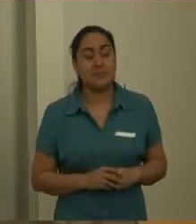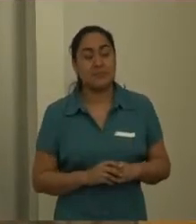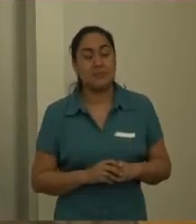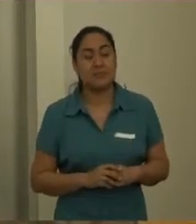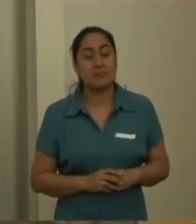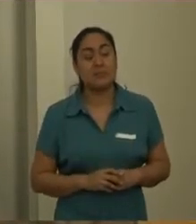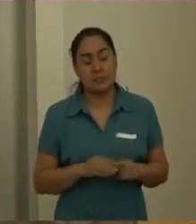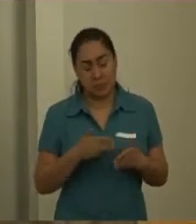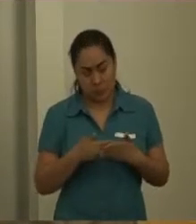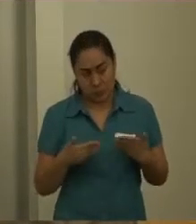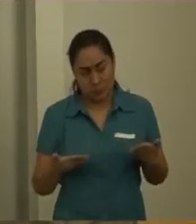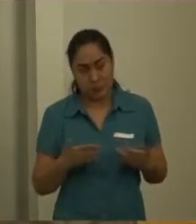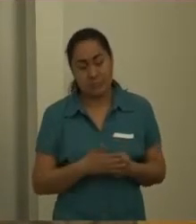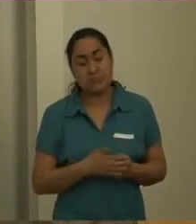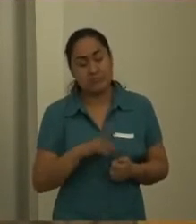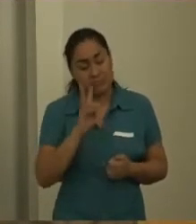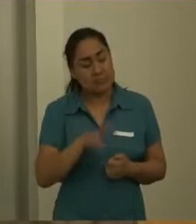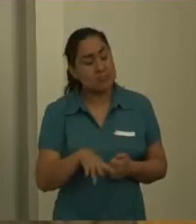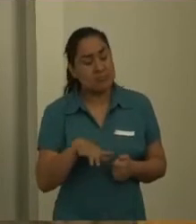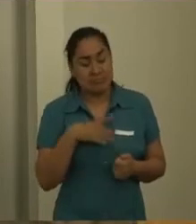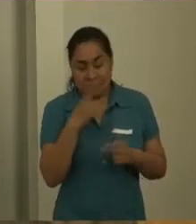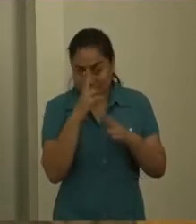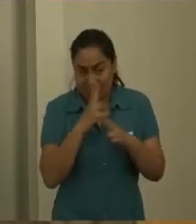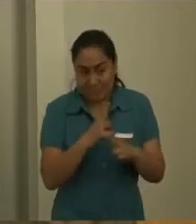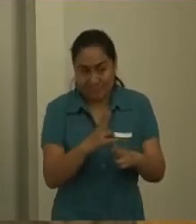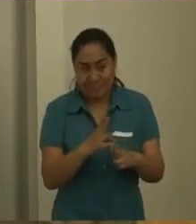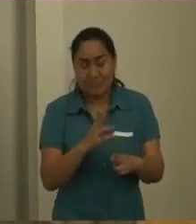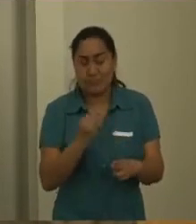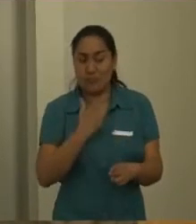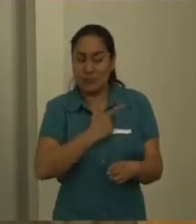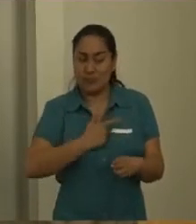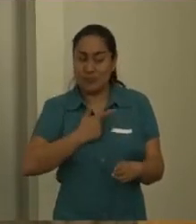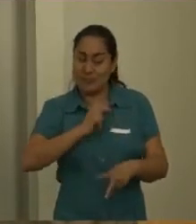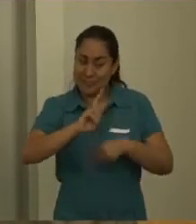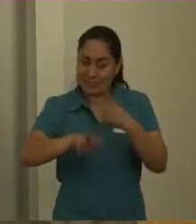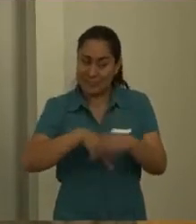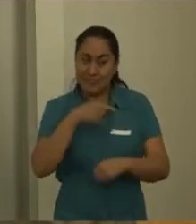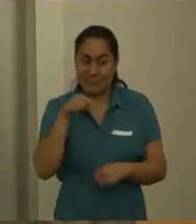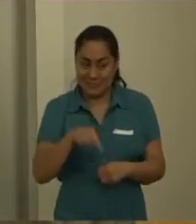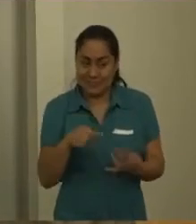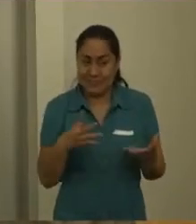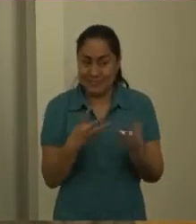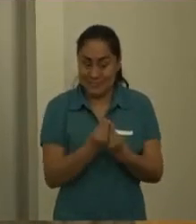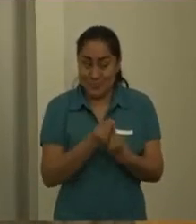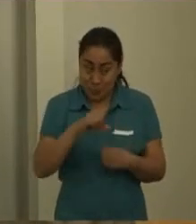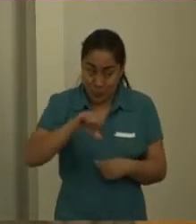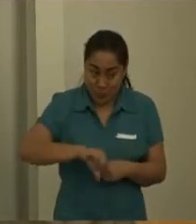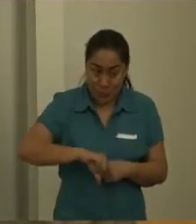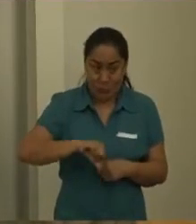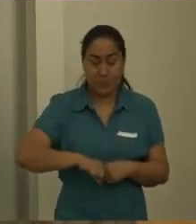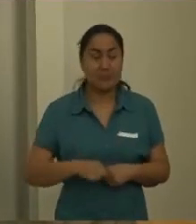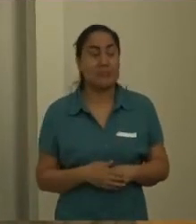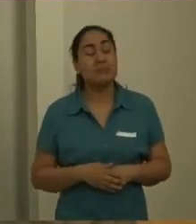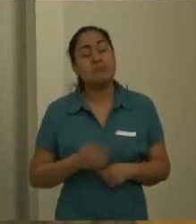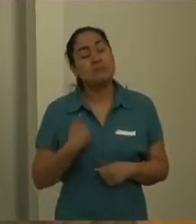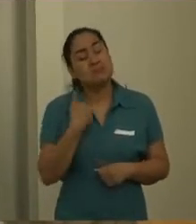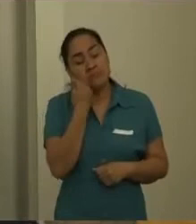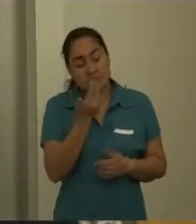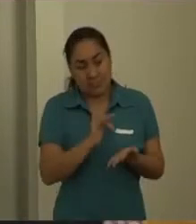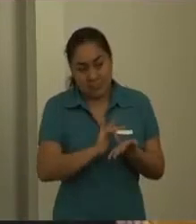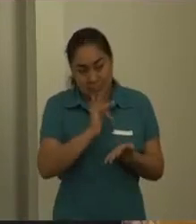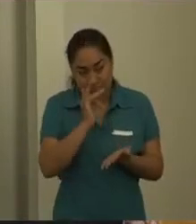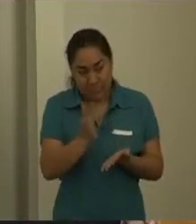bien es un gran honor gran placer estar aquí con ustedes hoy quiero agradecer el